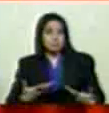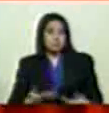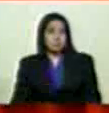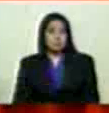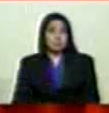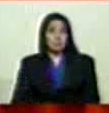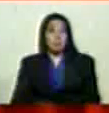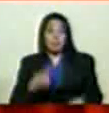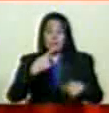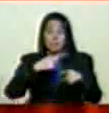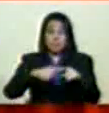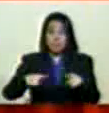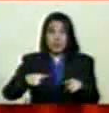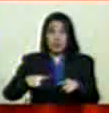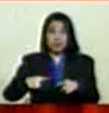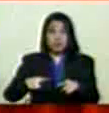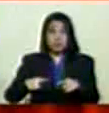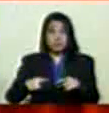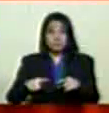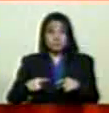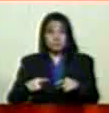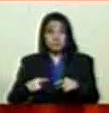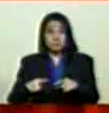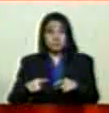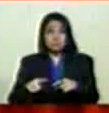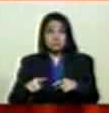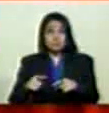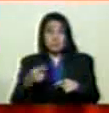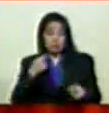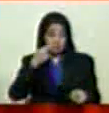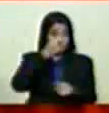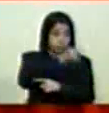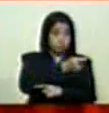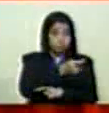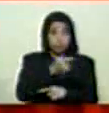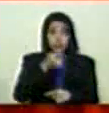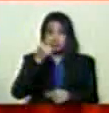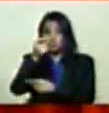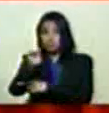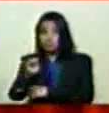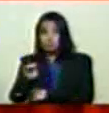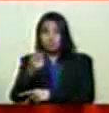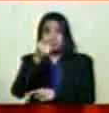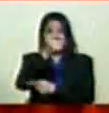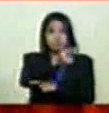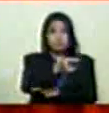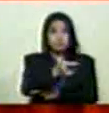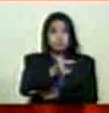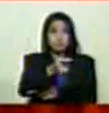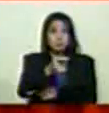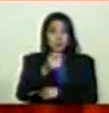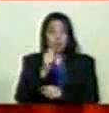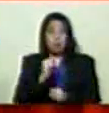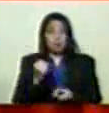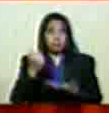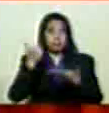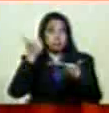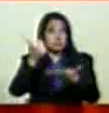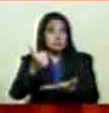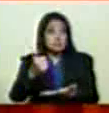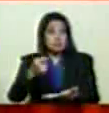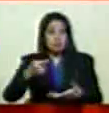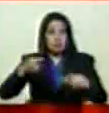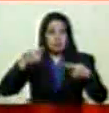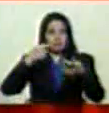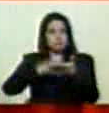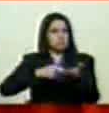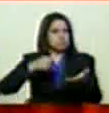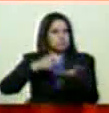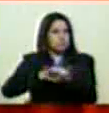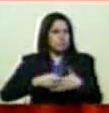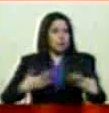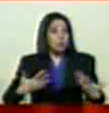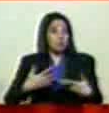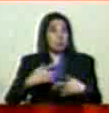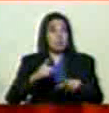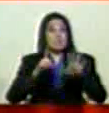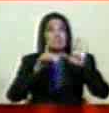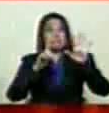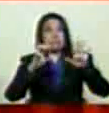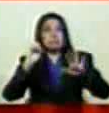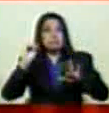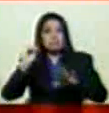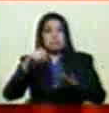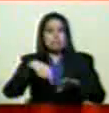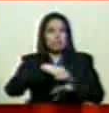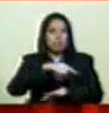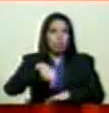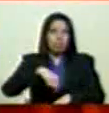a la hora de que se adjudiquen a los que han sido beneficiarios de la subasta, tardan 60